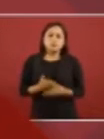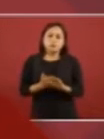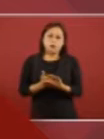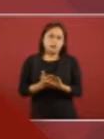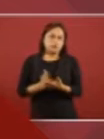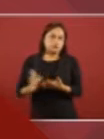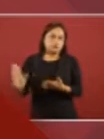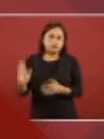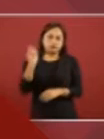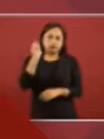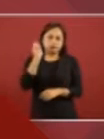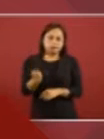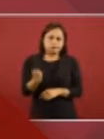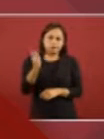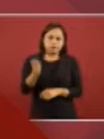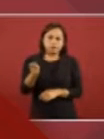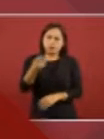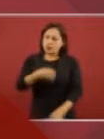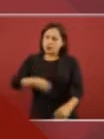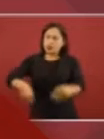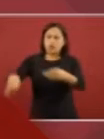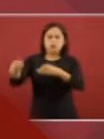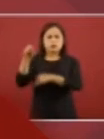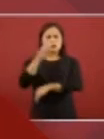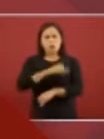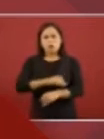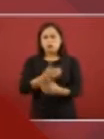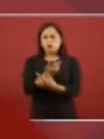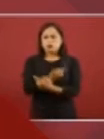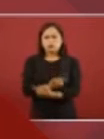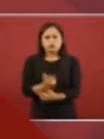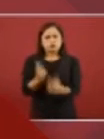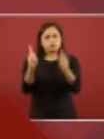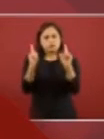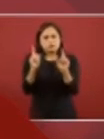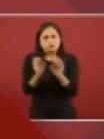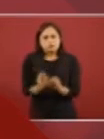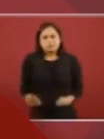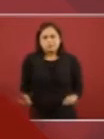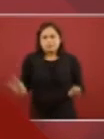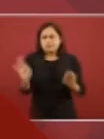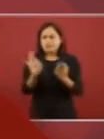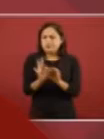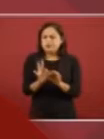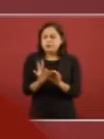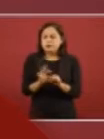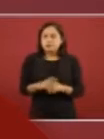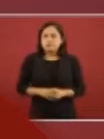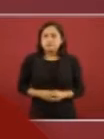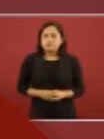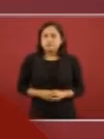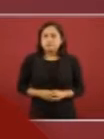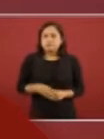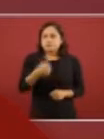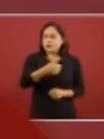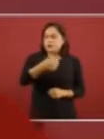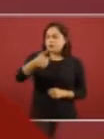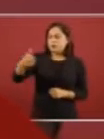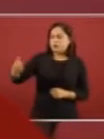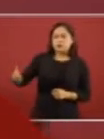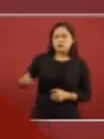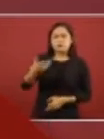advirtió que se toman su tiempo para que el cuerpo de seguridad no vaya a ser infiltrado por delincuentes. Refirió que ya están activos 40.000 elementos hasta